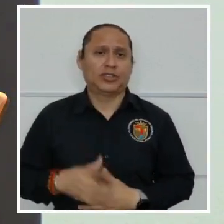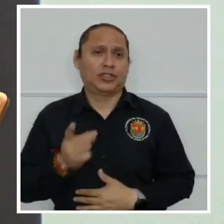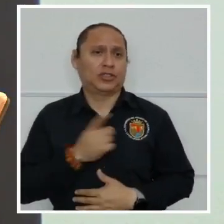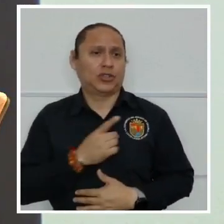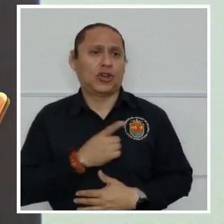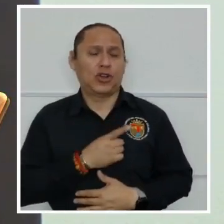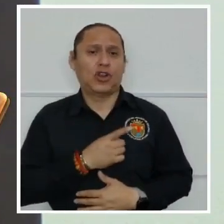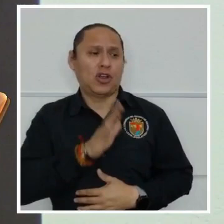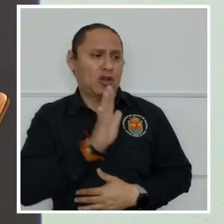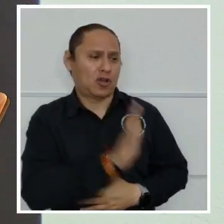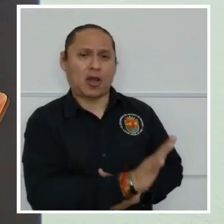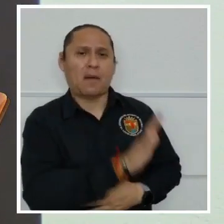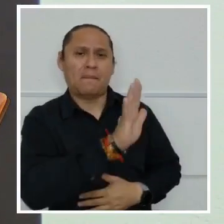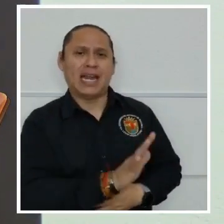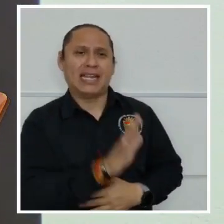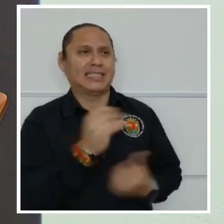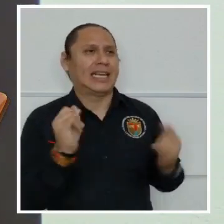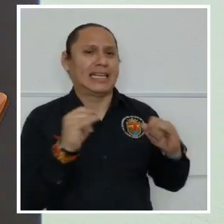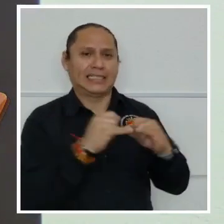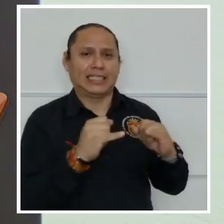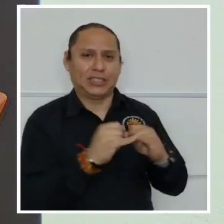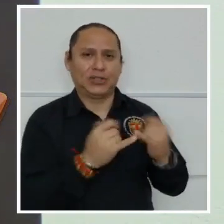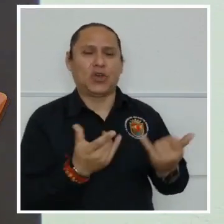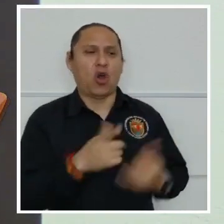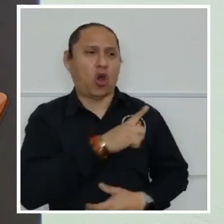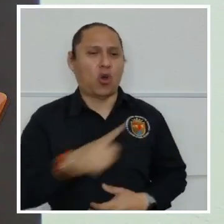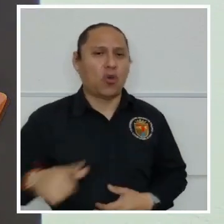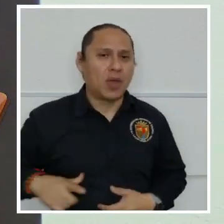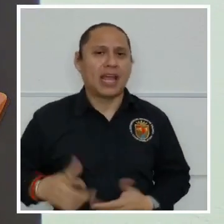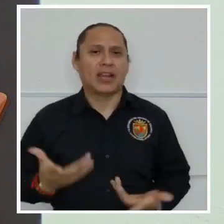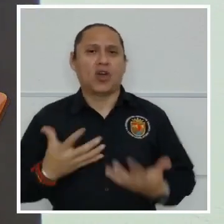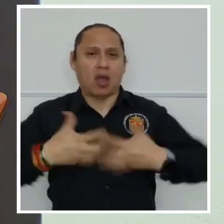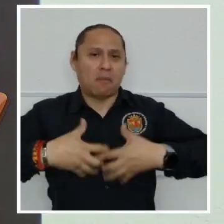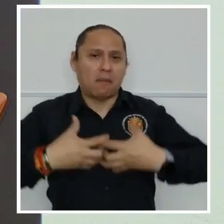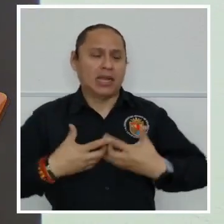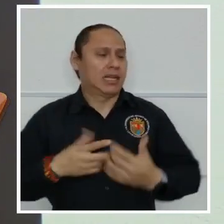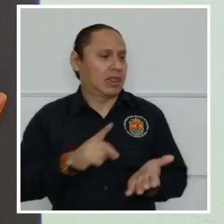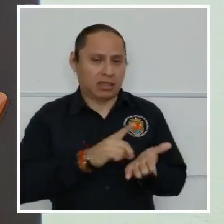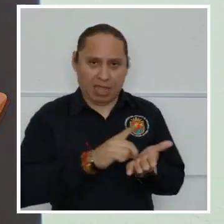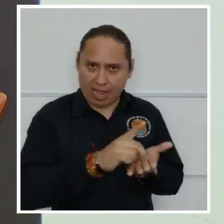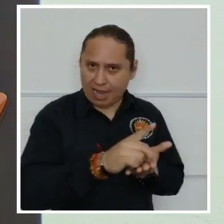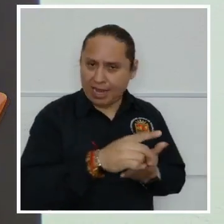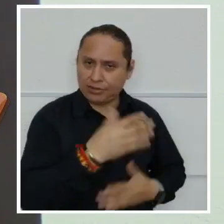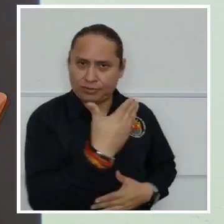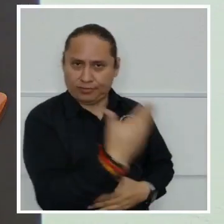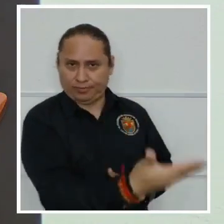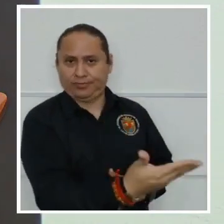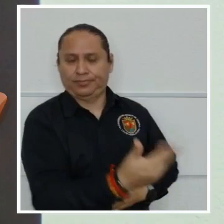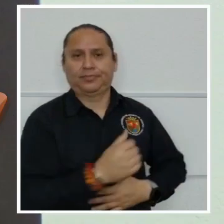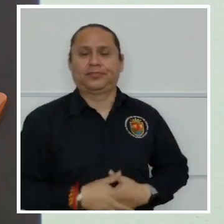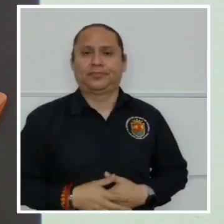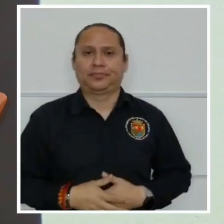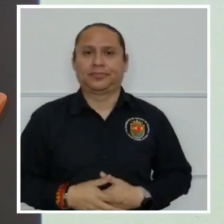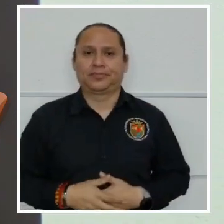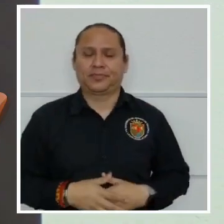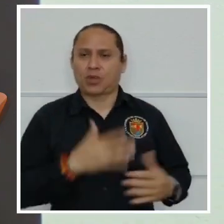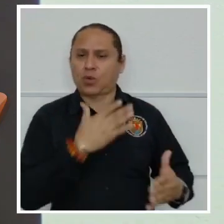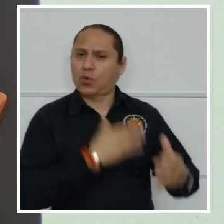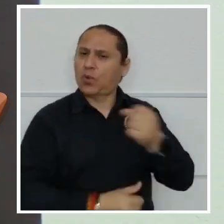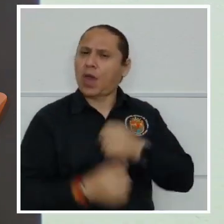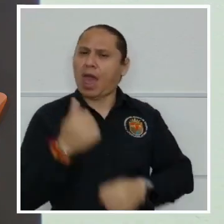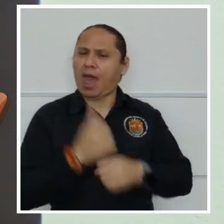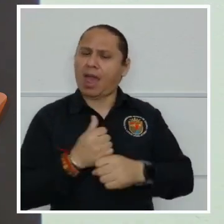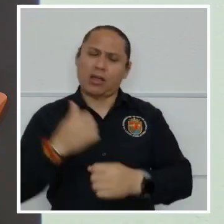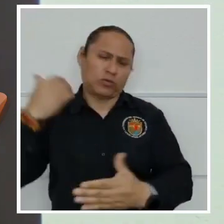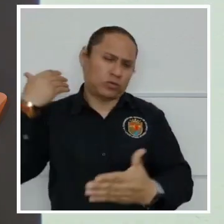concesión graciosa de este Congreso ni de ningún gobierno. Es un derecho conquistado a lo largo de muchos